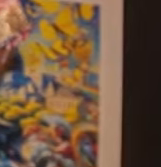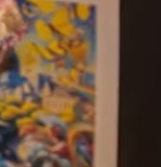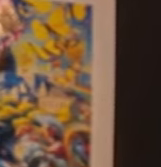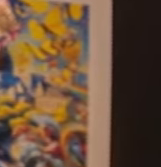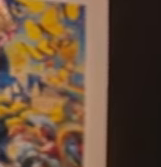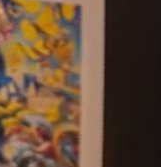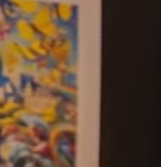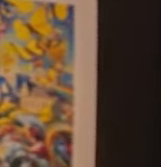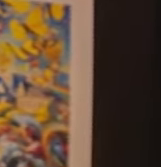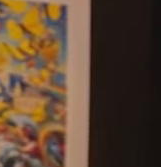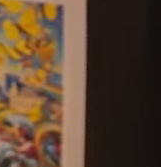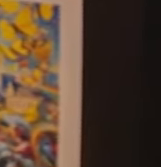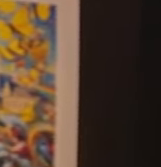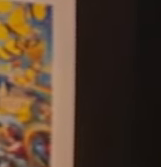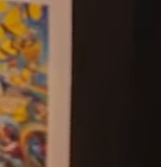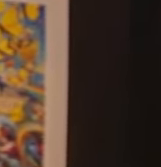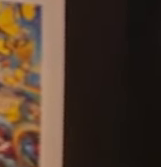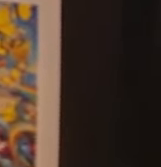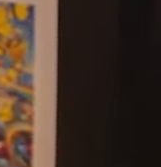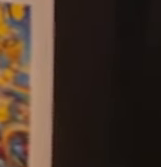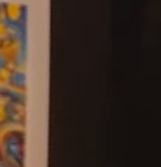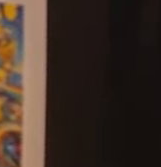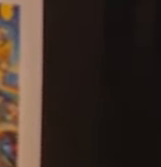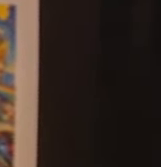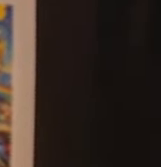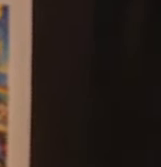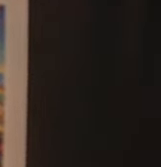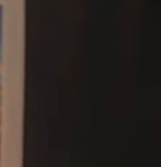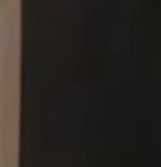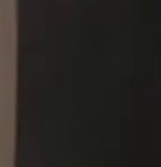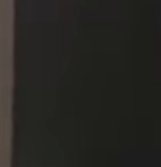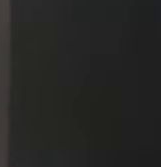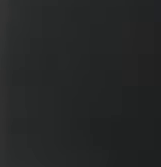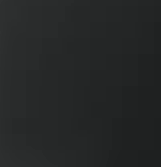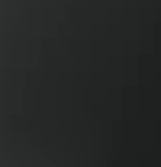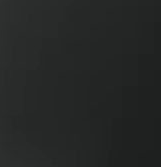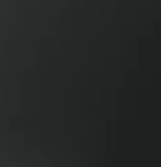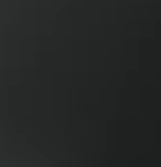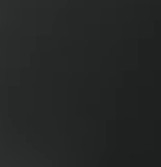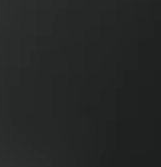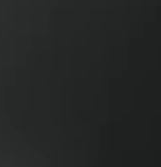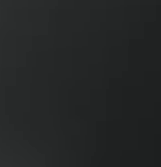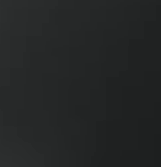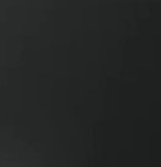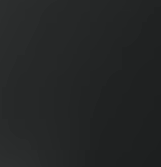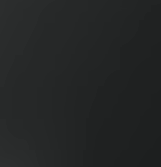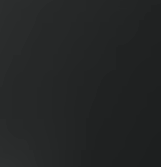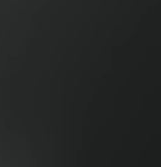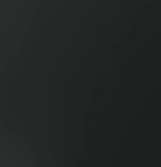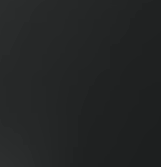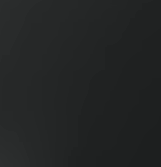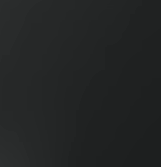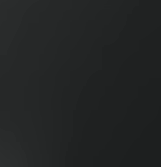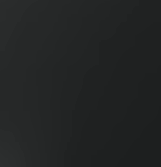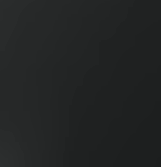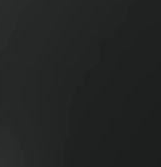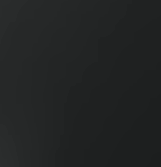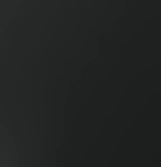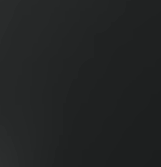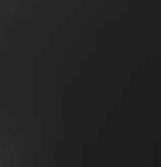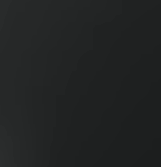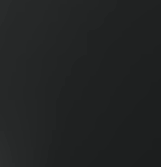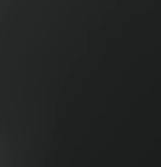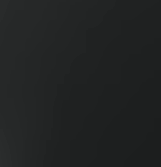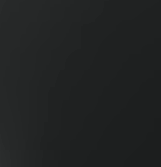contemporáneo latinoamericano y la justa deportiva que se celebrará en París. Con ella conmemoran el 50 aniversario de la muerte del